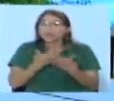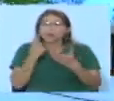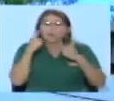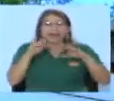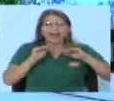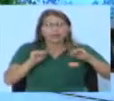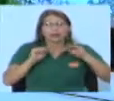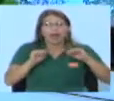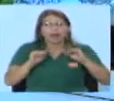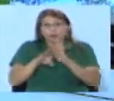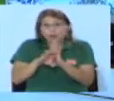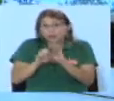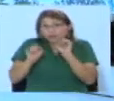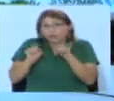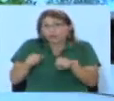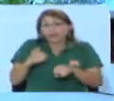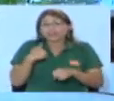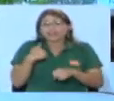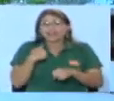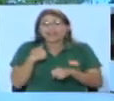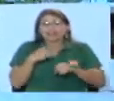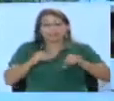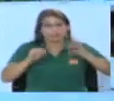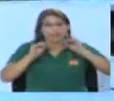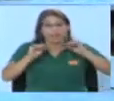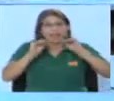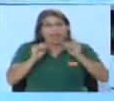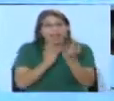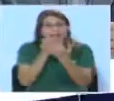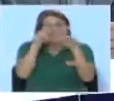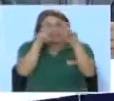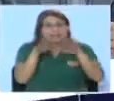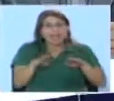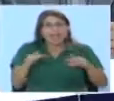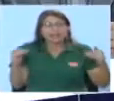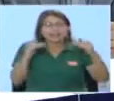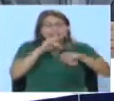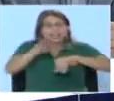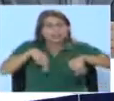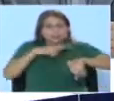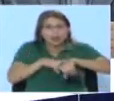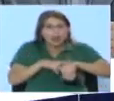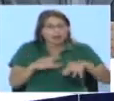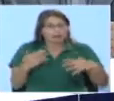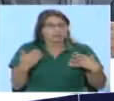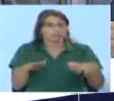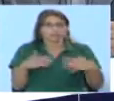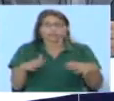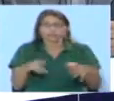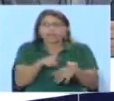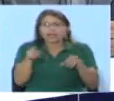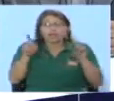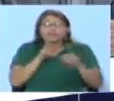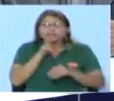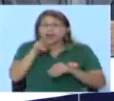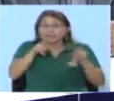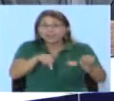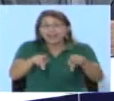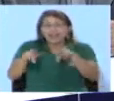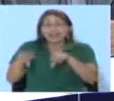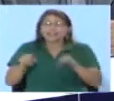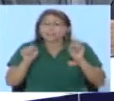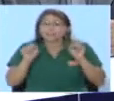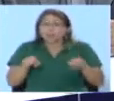canal donde se puede hacer e-learning a nivel nacional con vida de retorno. Entonces, donde realmente la gente en este momento